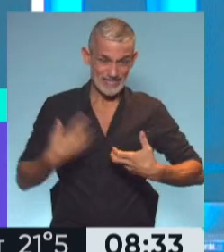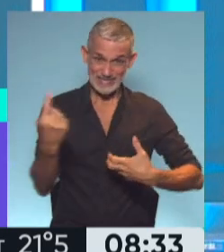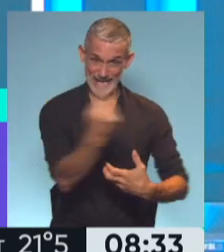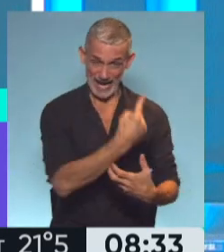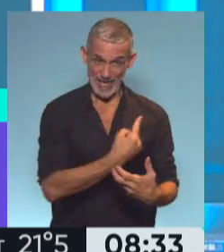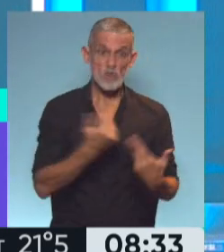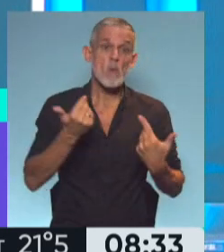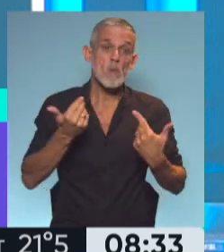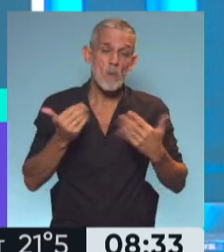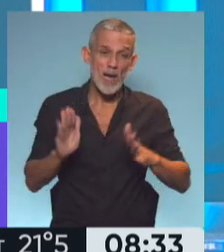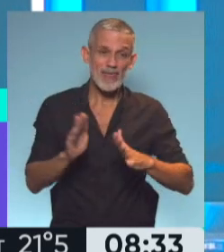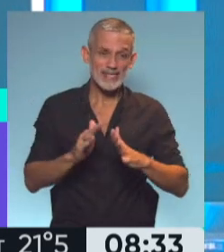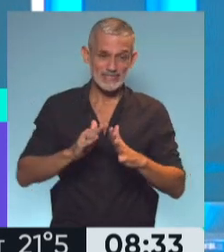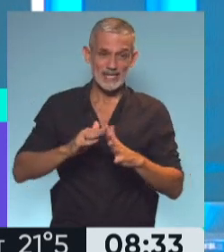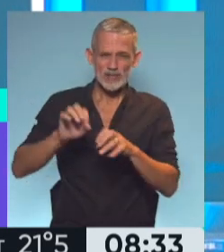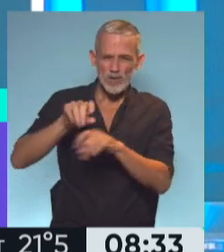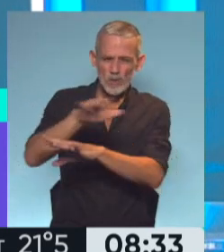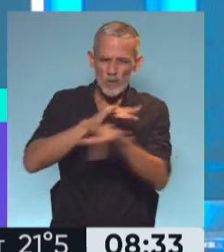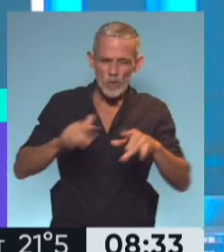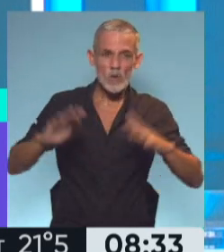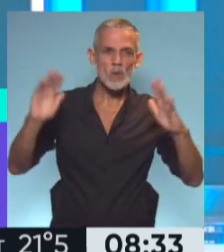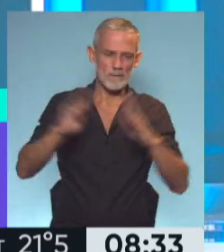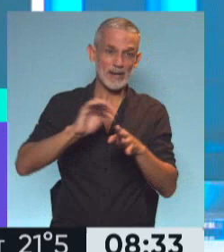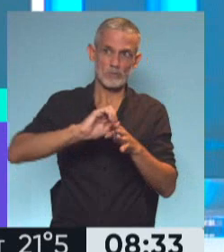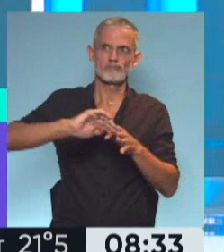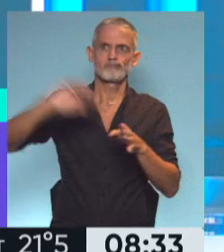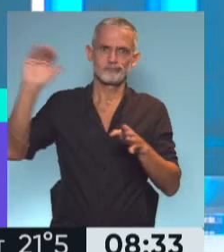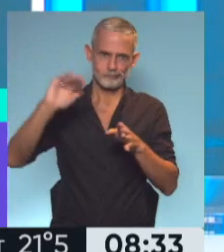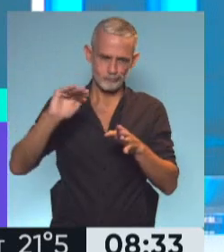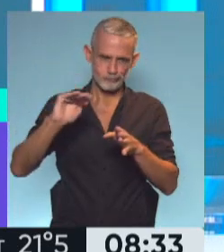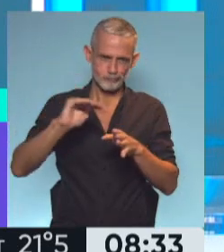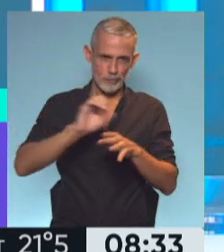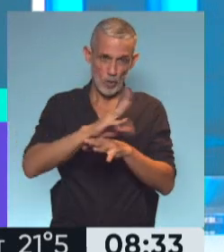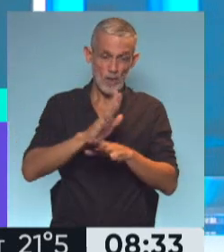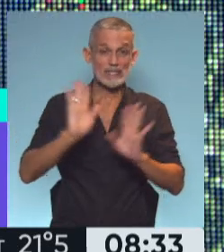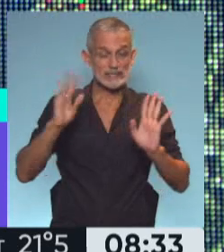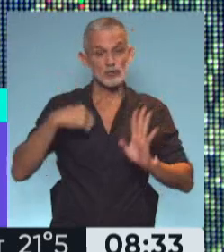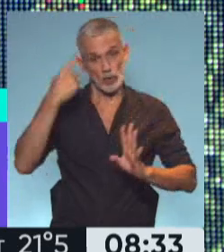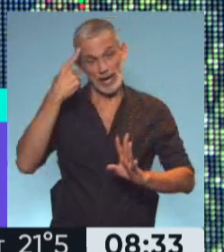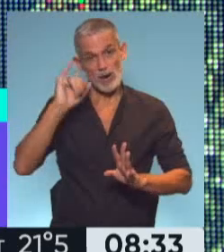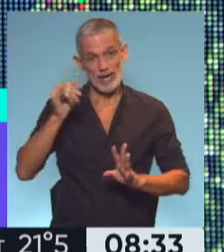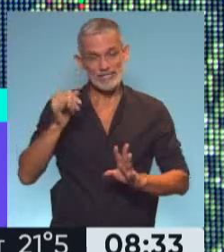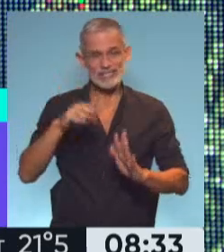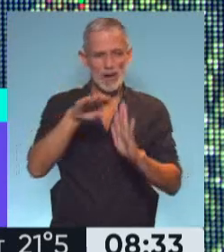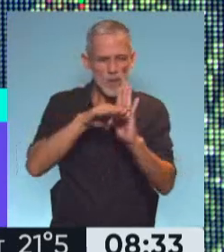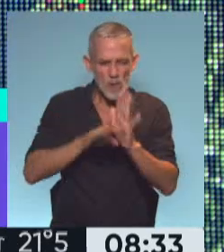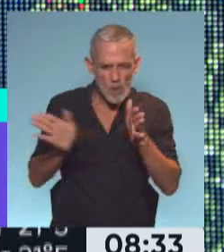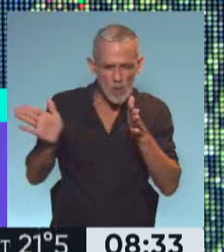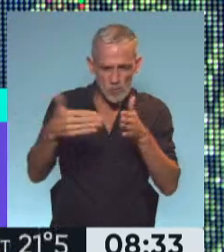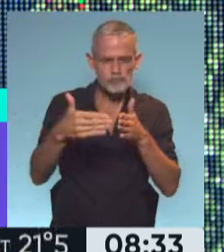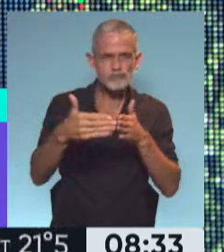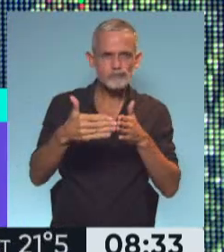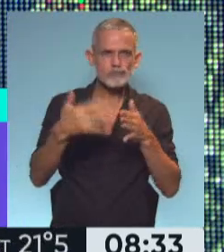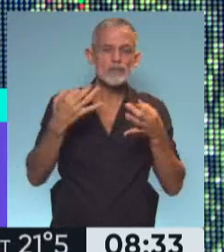¿Podrían aminorar el impacto de la segunda ola que ya la estamos atravesando? Yo creo que sí, las medidas restrictivas van a